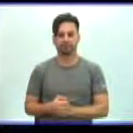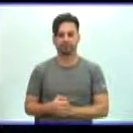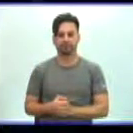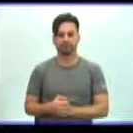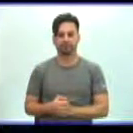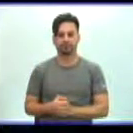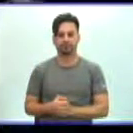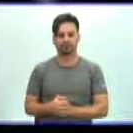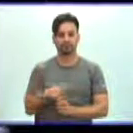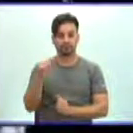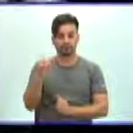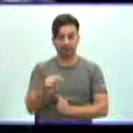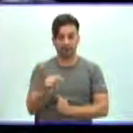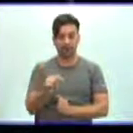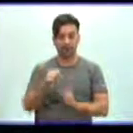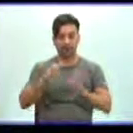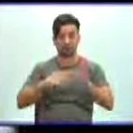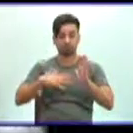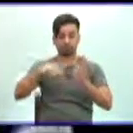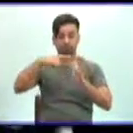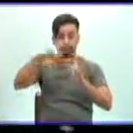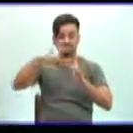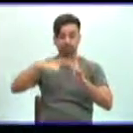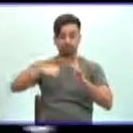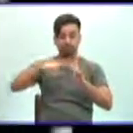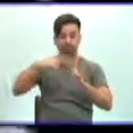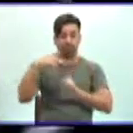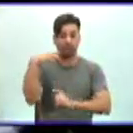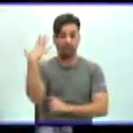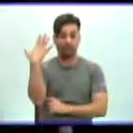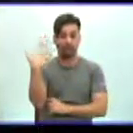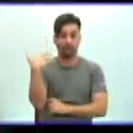Este movimiento del calor por el aire se llama convección.